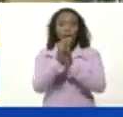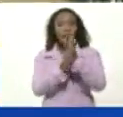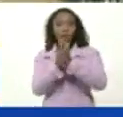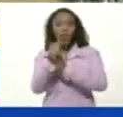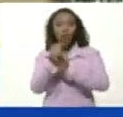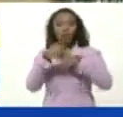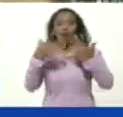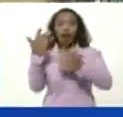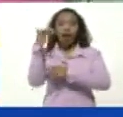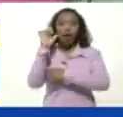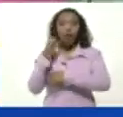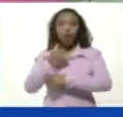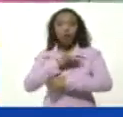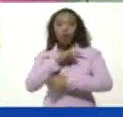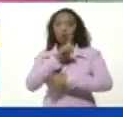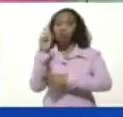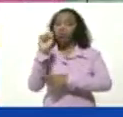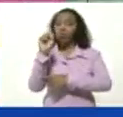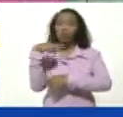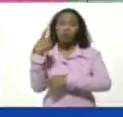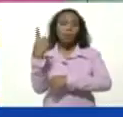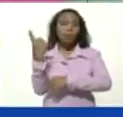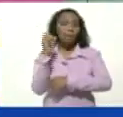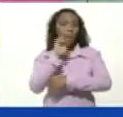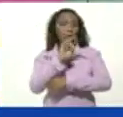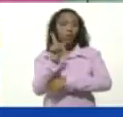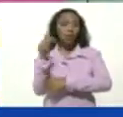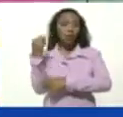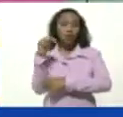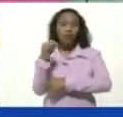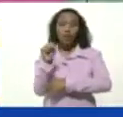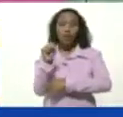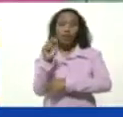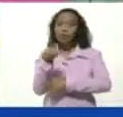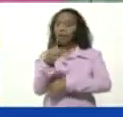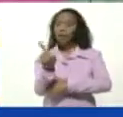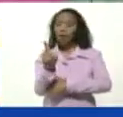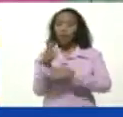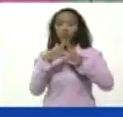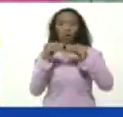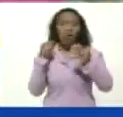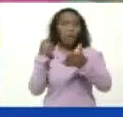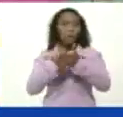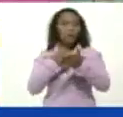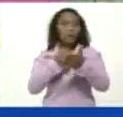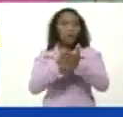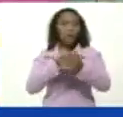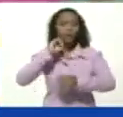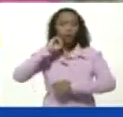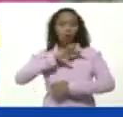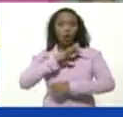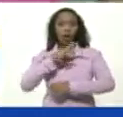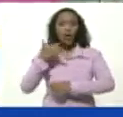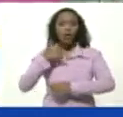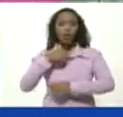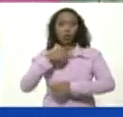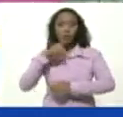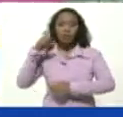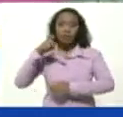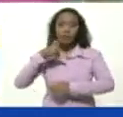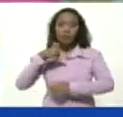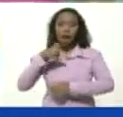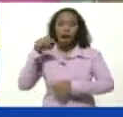que cuentan con usted, no solamente para el 21 de noviembre, sino para todas las batallas que la historia nos necesite.